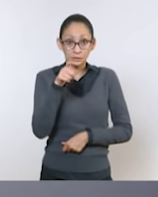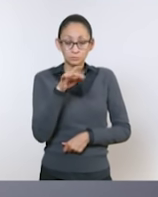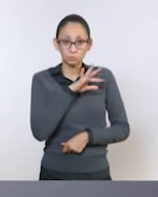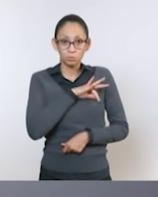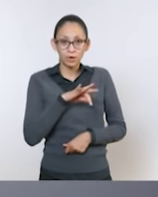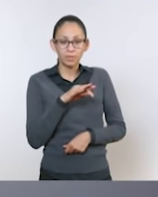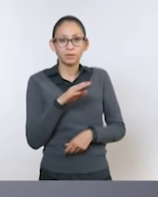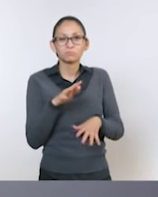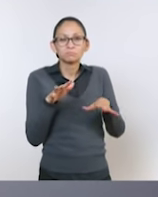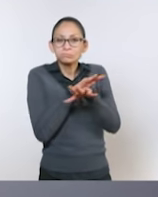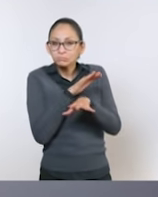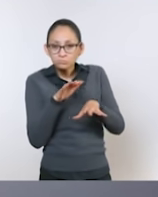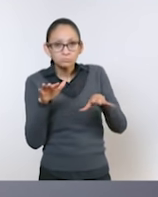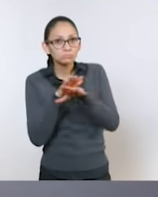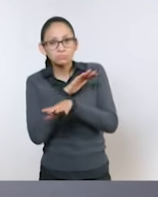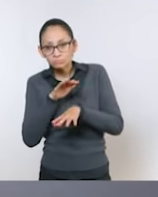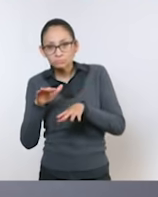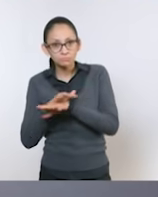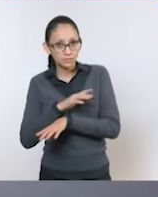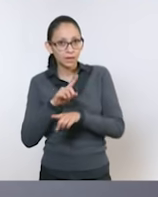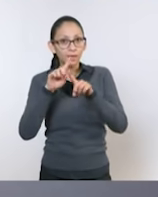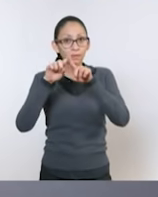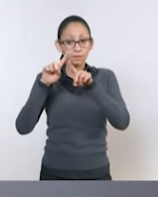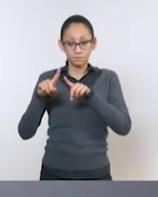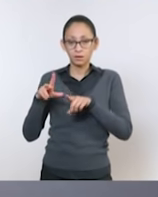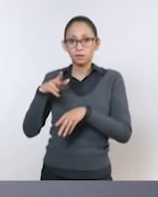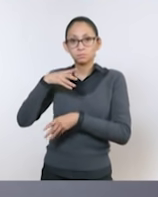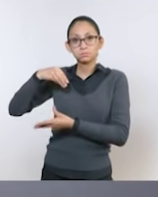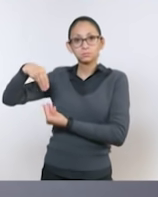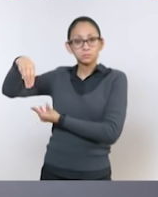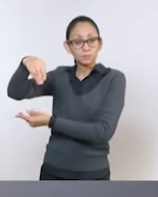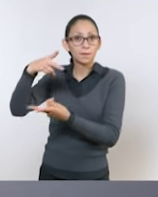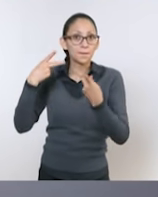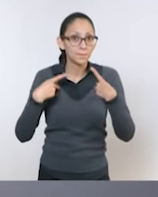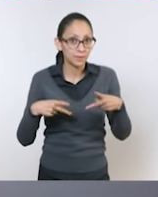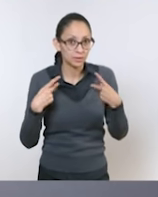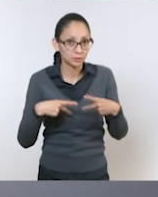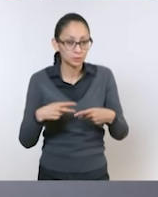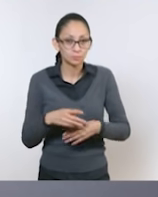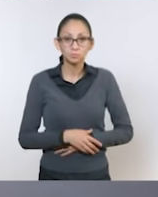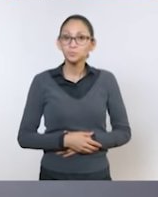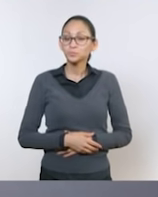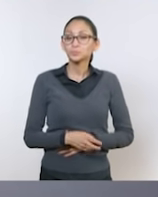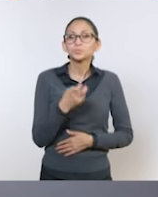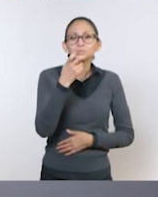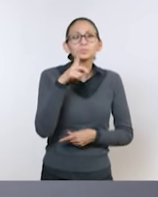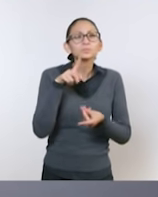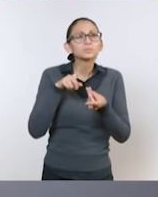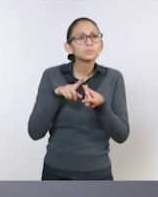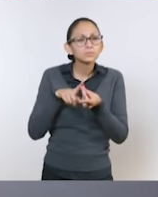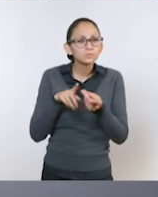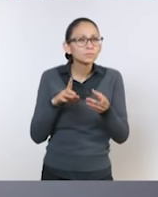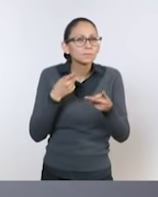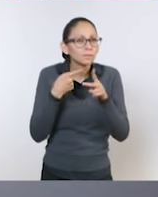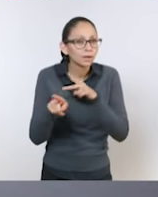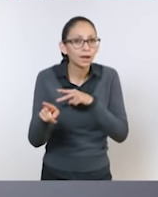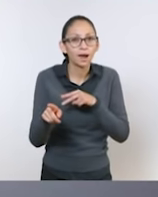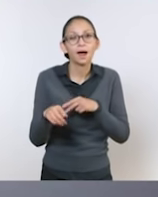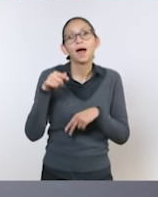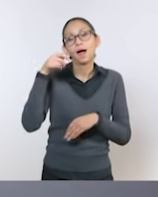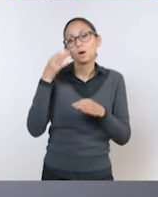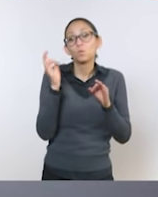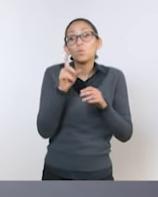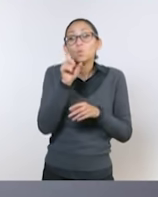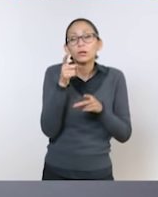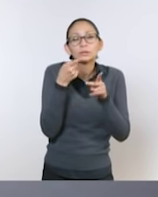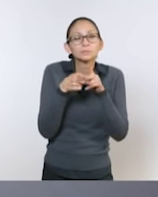un virus con capacidad de mutar, es decir, cambiar e infectar a un ser humano. Se presenta en la temporada